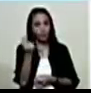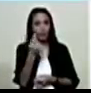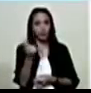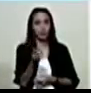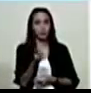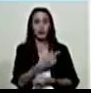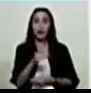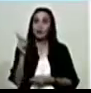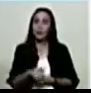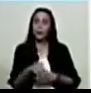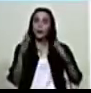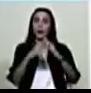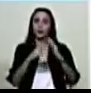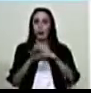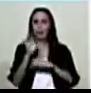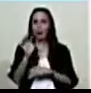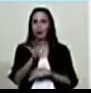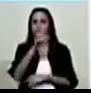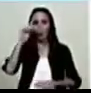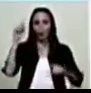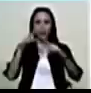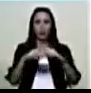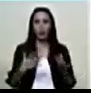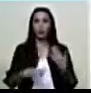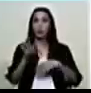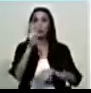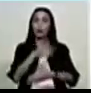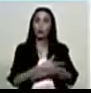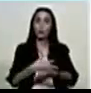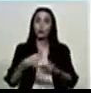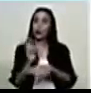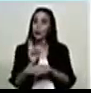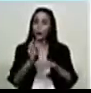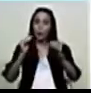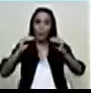la gran misión Hogares de la Patria, la meta, 4 millones,